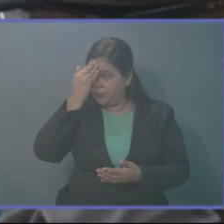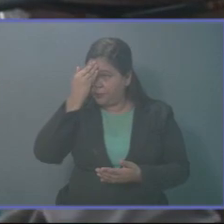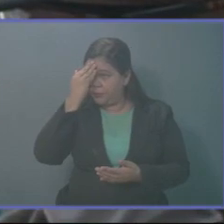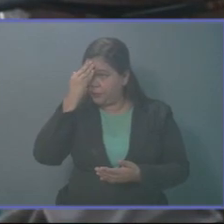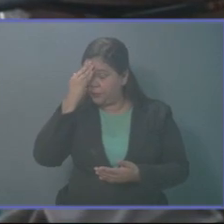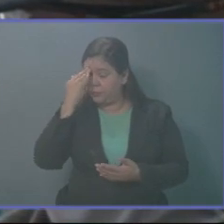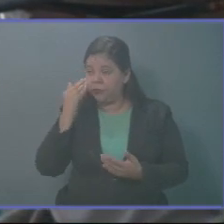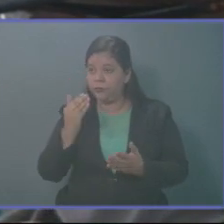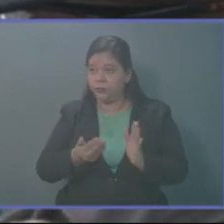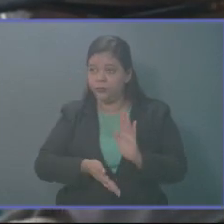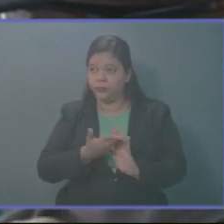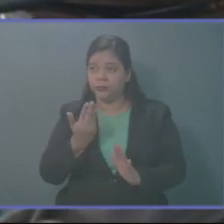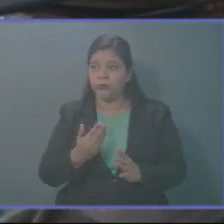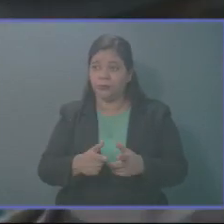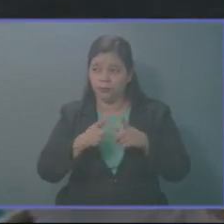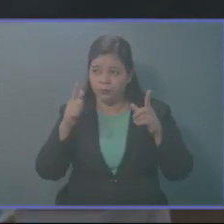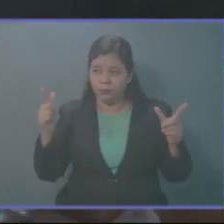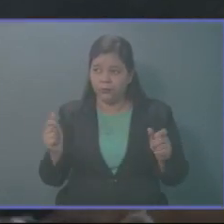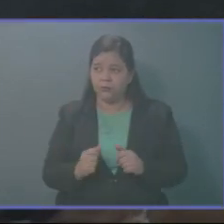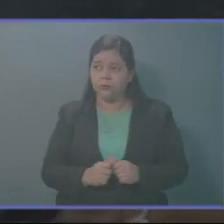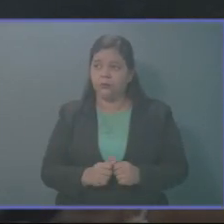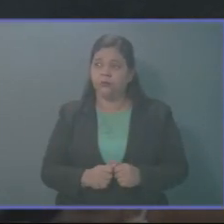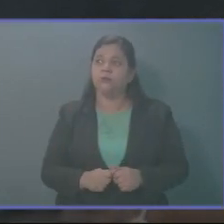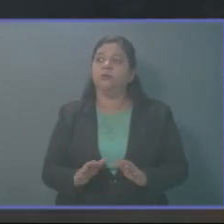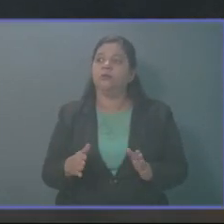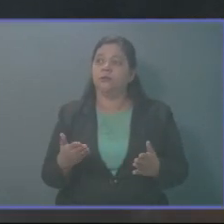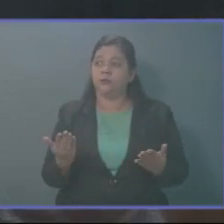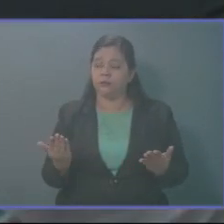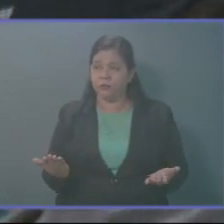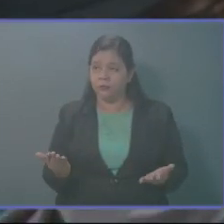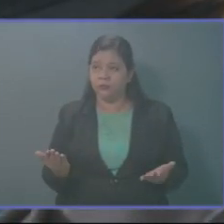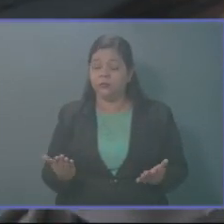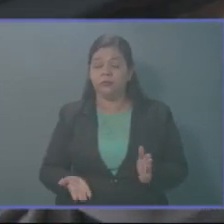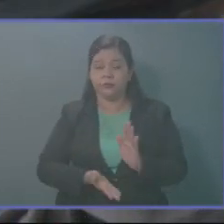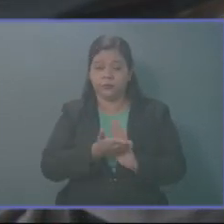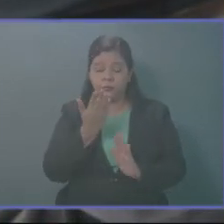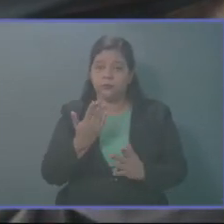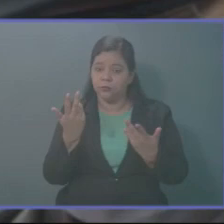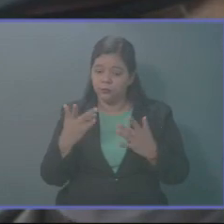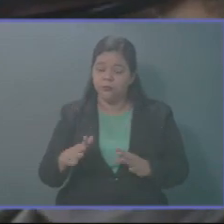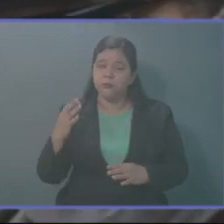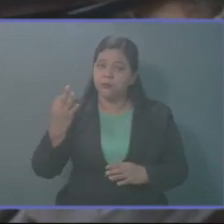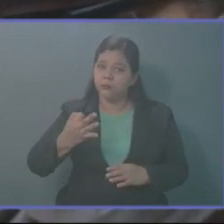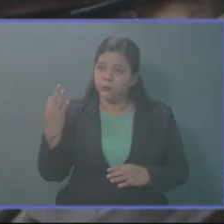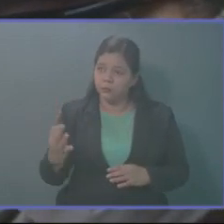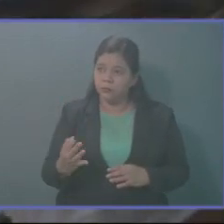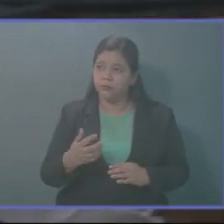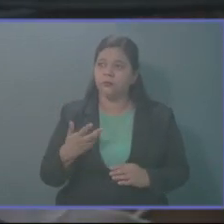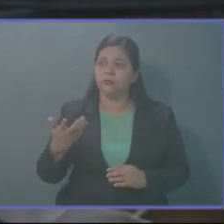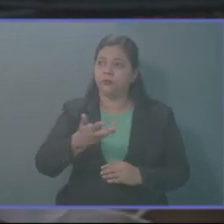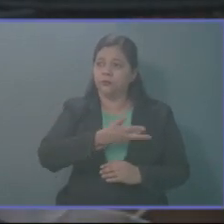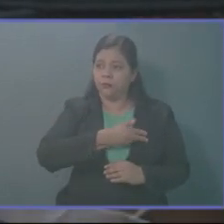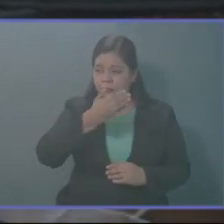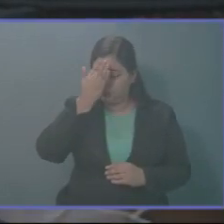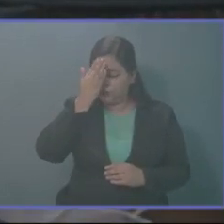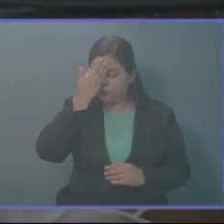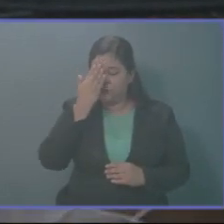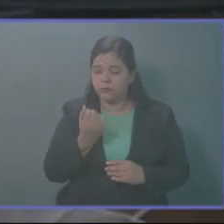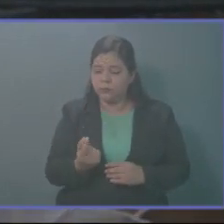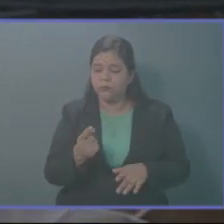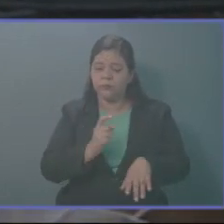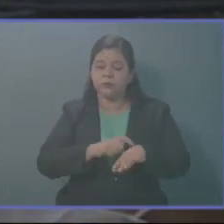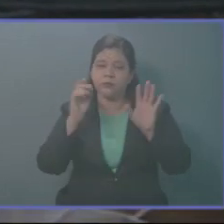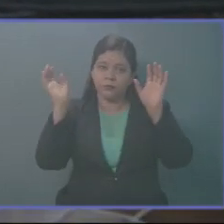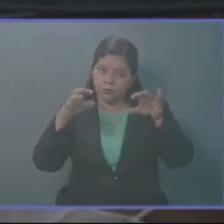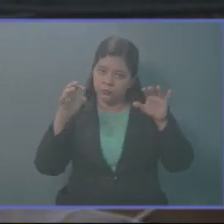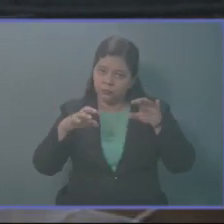muy pues grande, y en el sentido de que además de que va a haber necesidad sin duda, y más que ya viene el invierno como acá